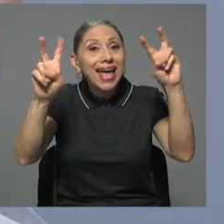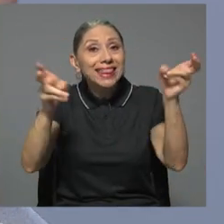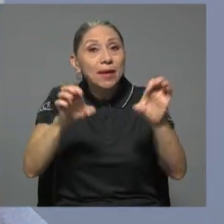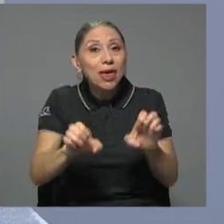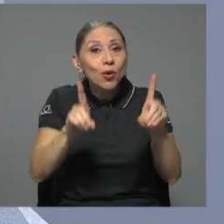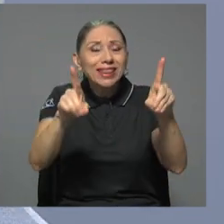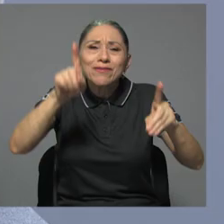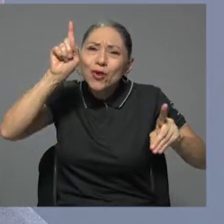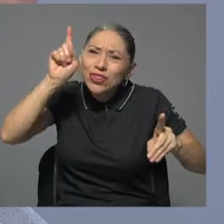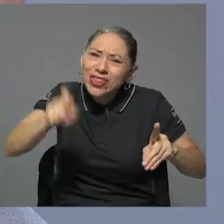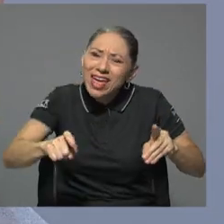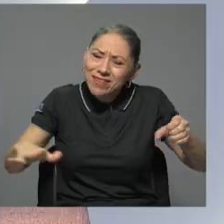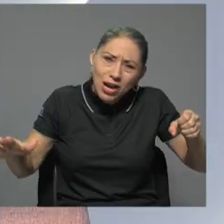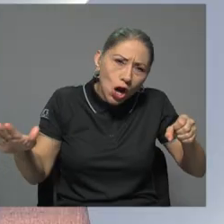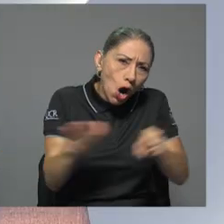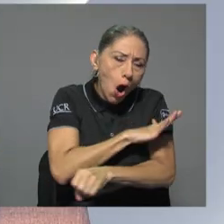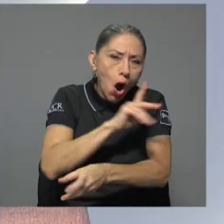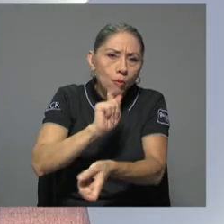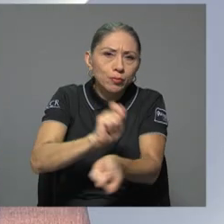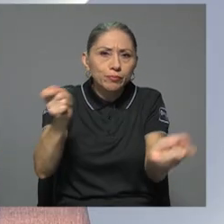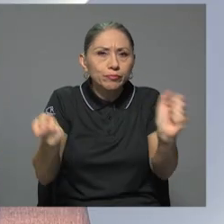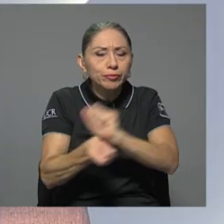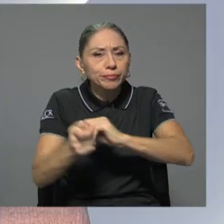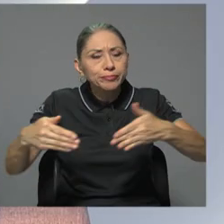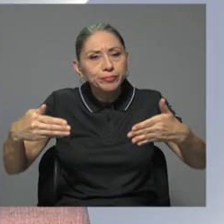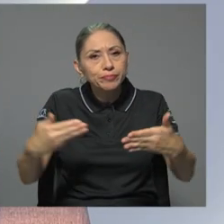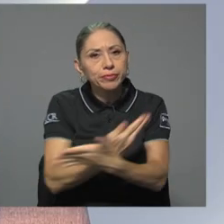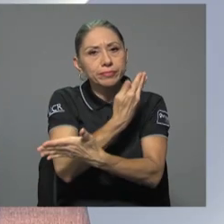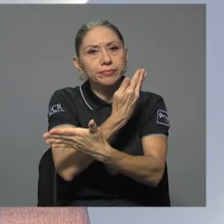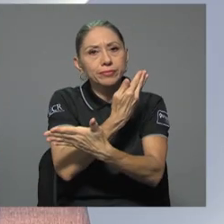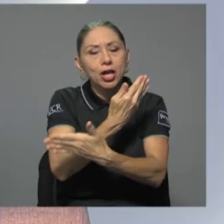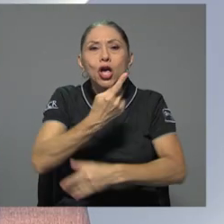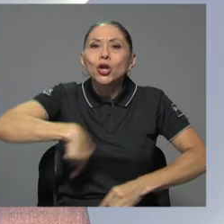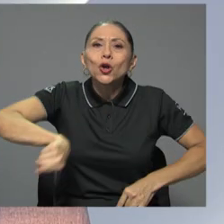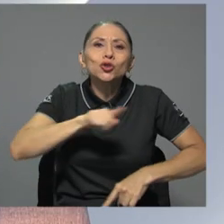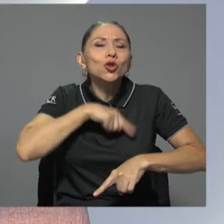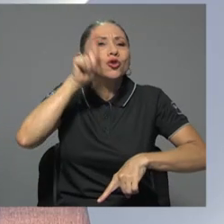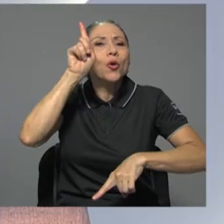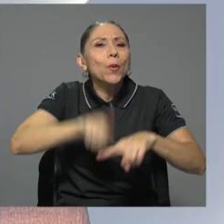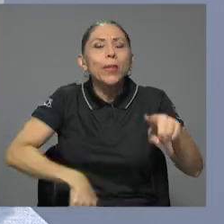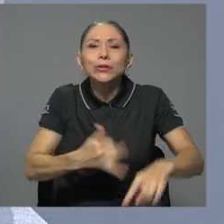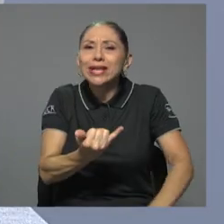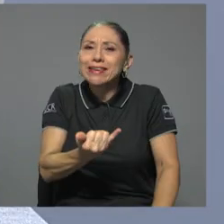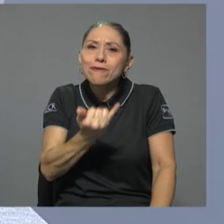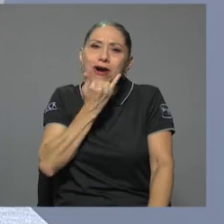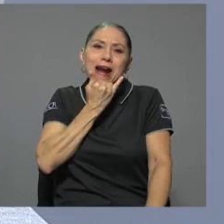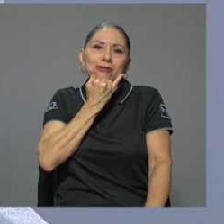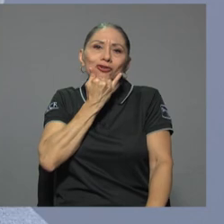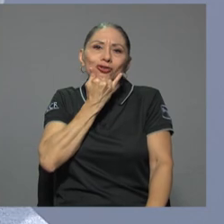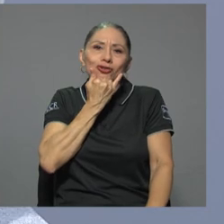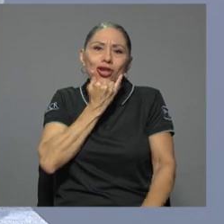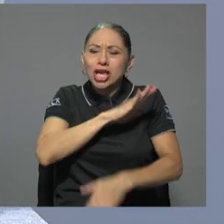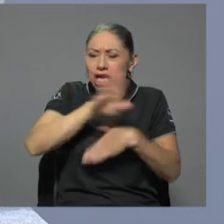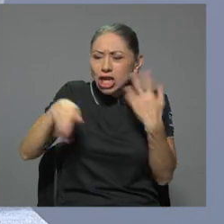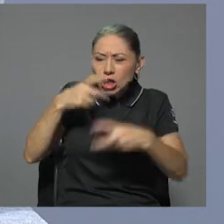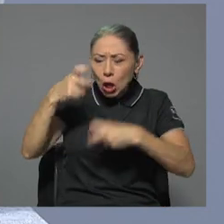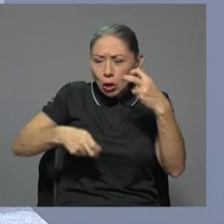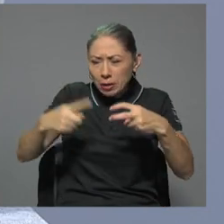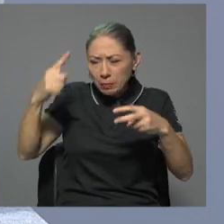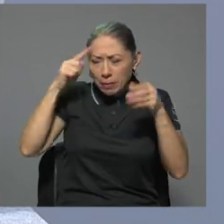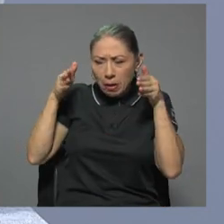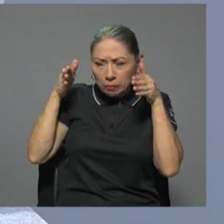renovarla completamente entonces no no podemos equivocarnos y centrar todo el problema en